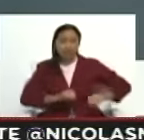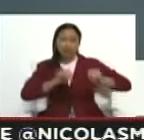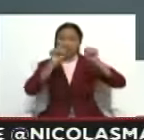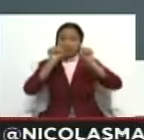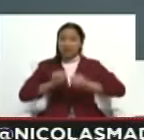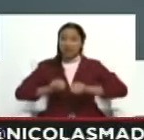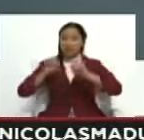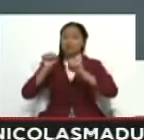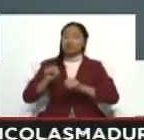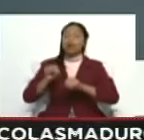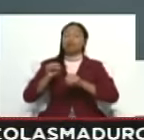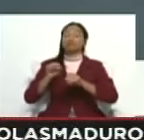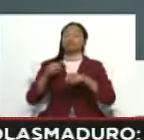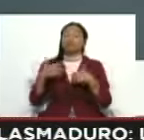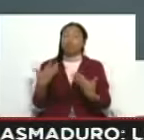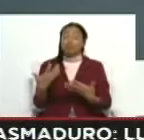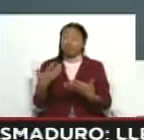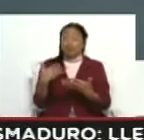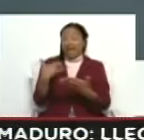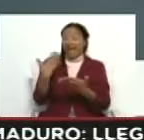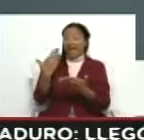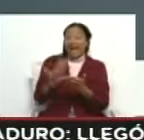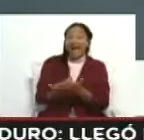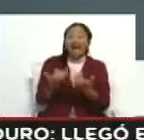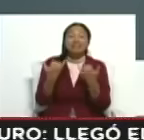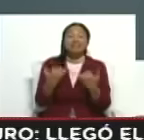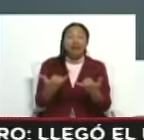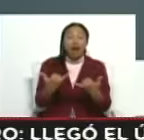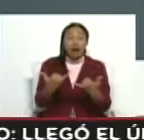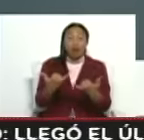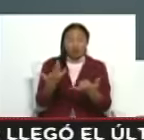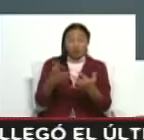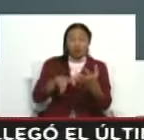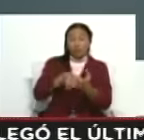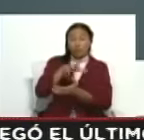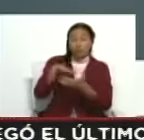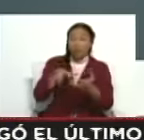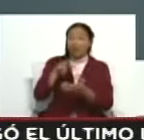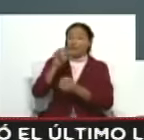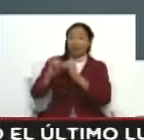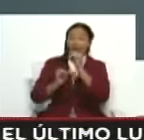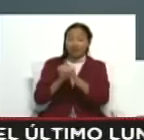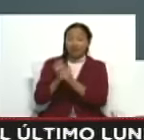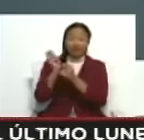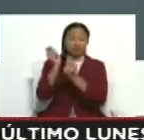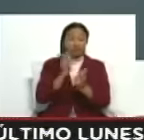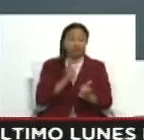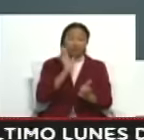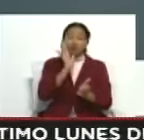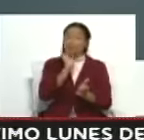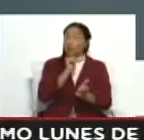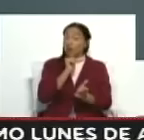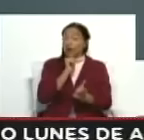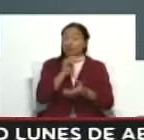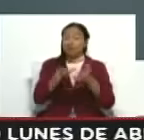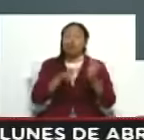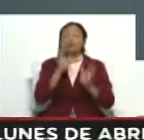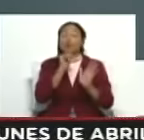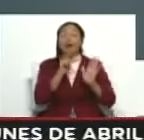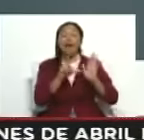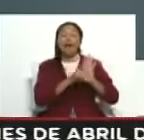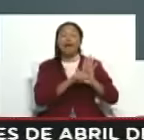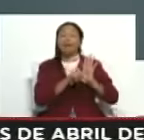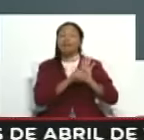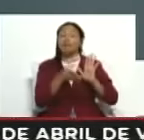la persecución hasta ahorita transnacional contra quien desea hacer de forma lícita